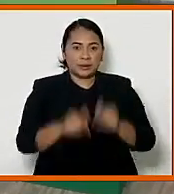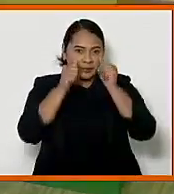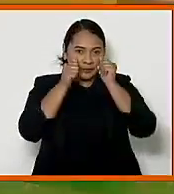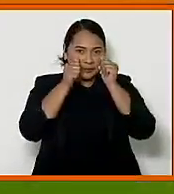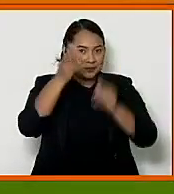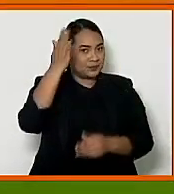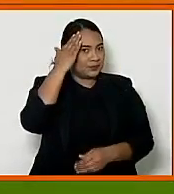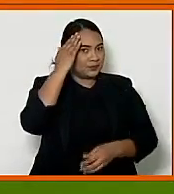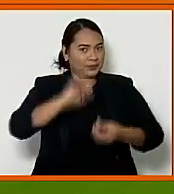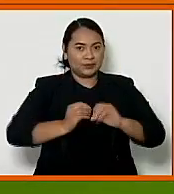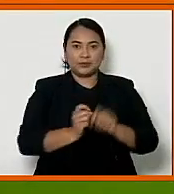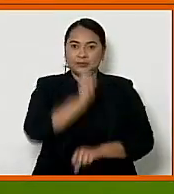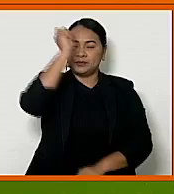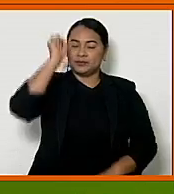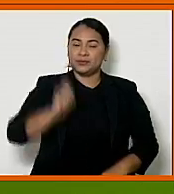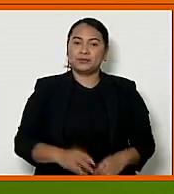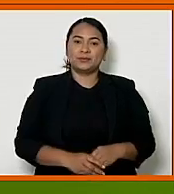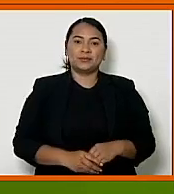número ganador es el...